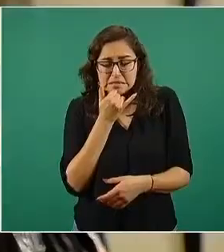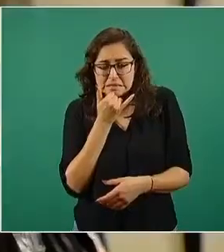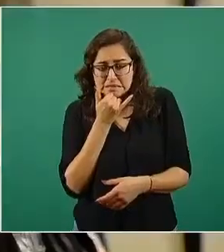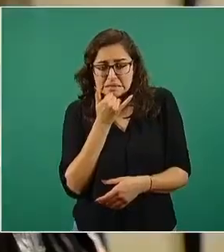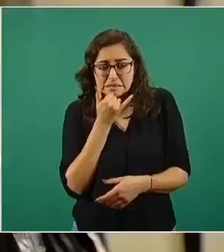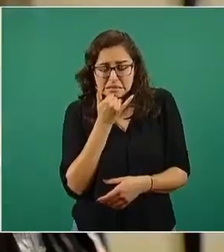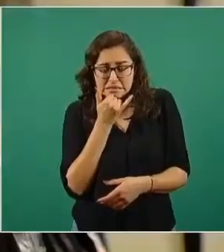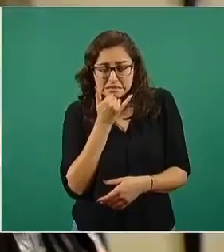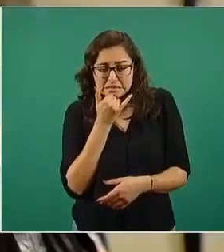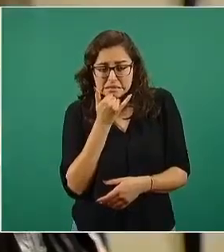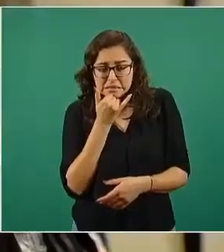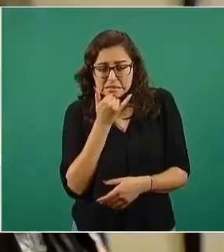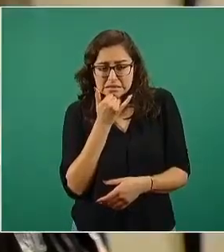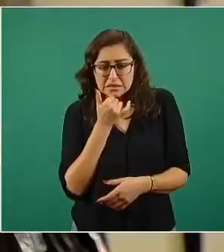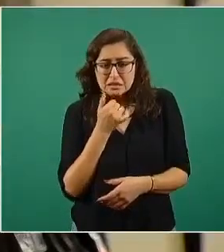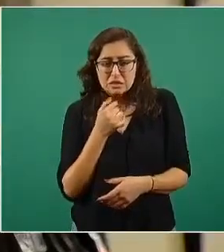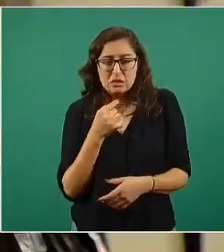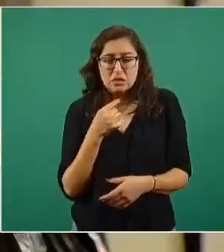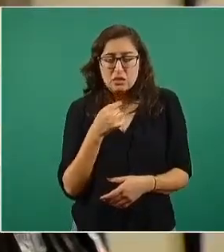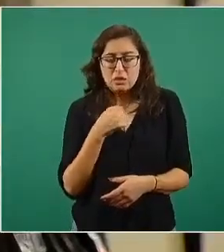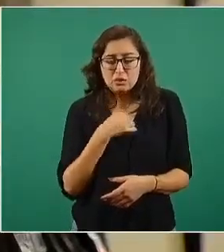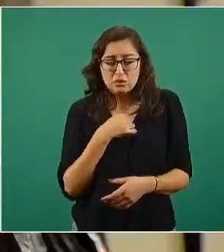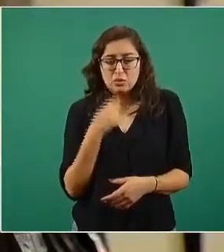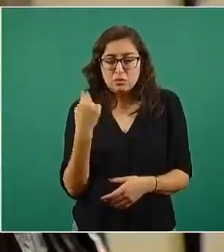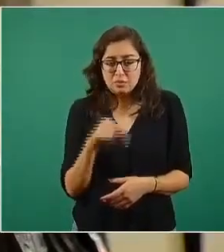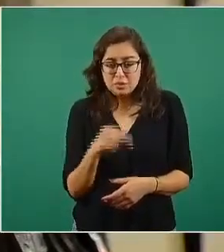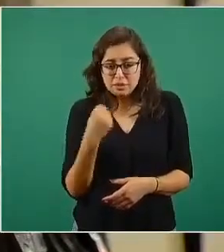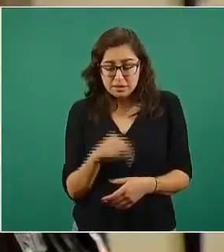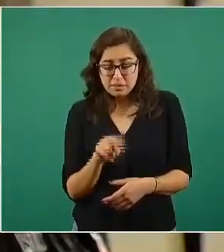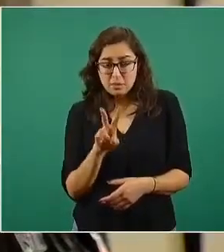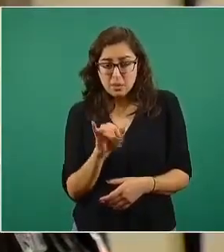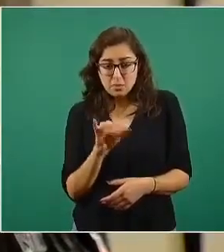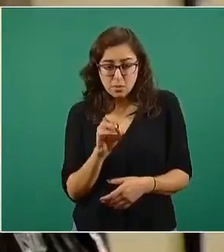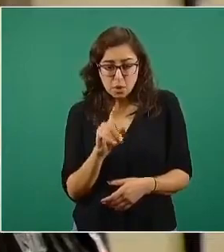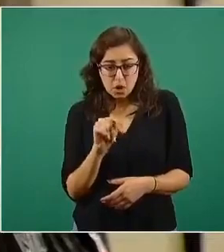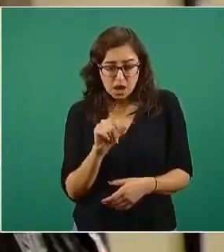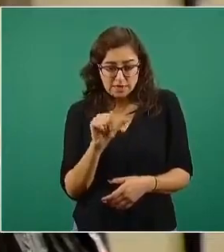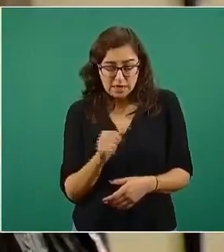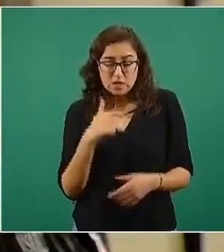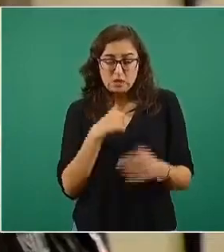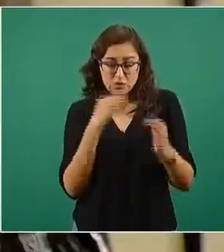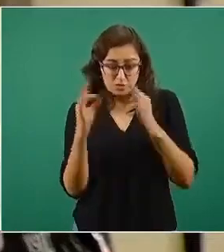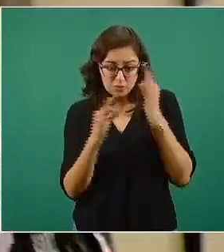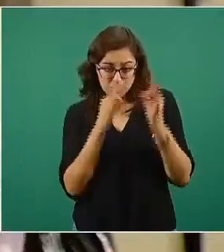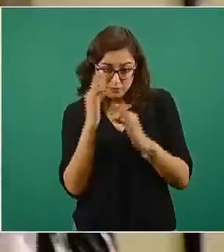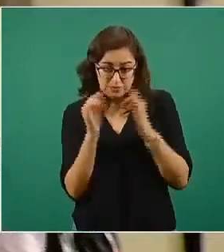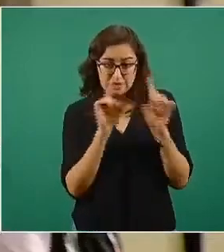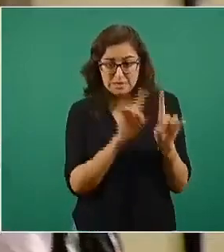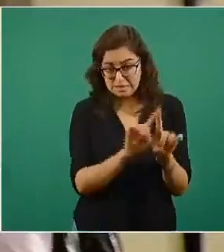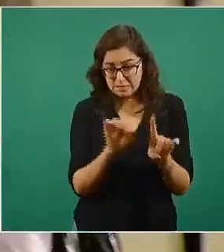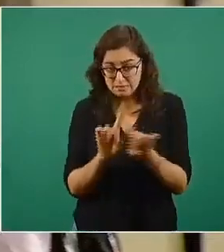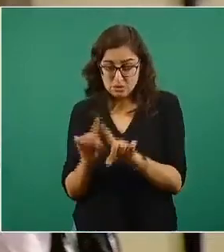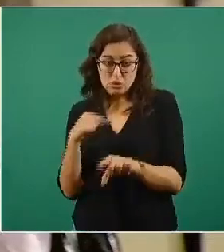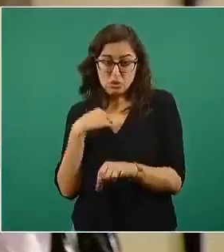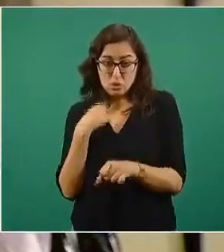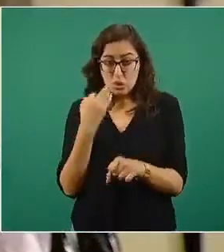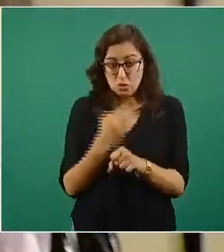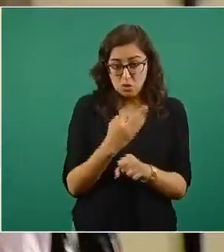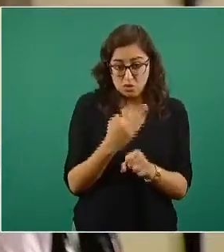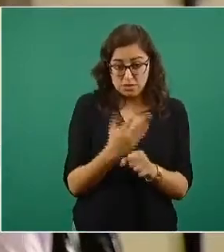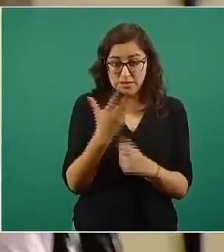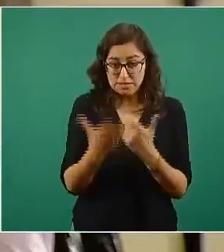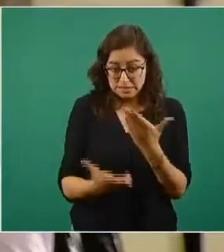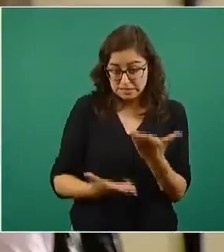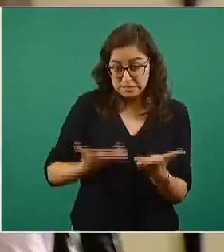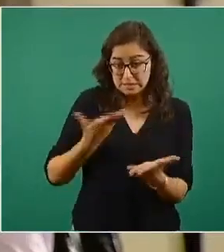Violeta Viana de Puntos Suspensivos Radio, Puntos Suspensivos Comunicación. Y pues el día de hoy les traigo, un planteamiento acerca,